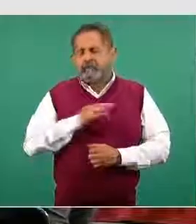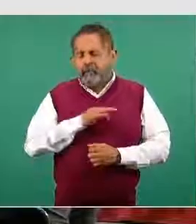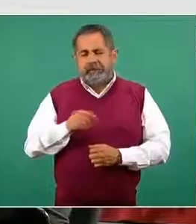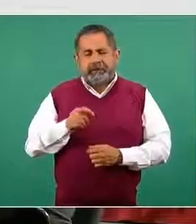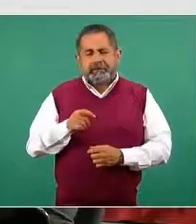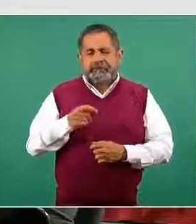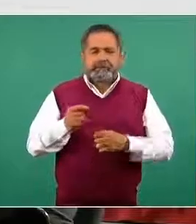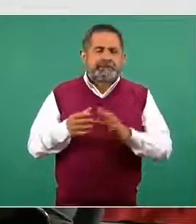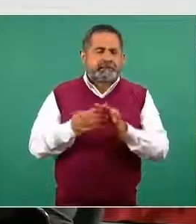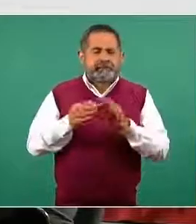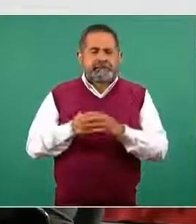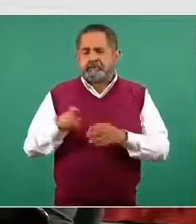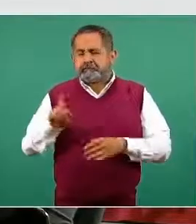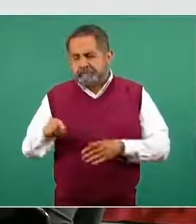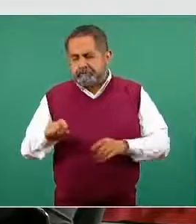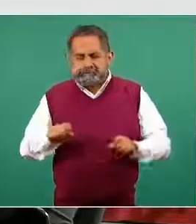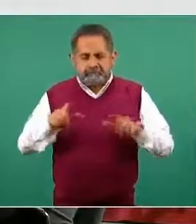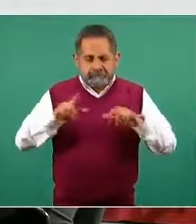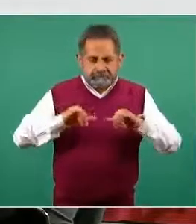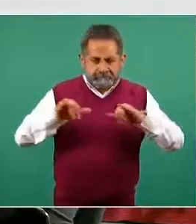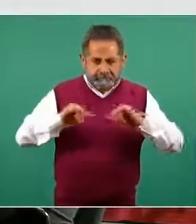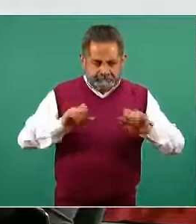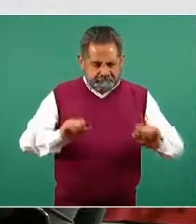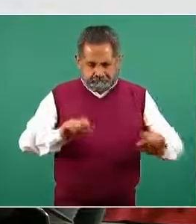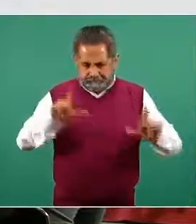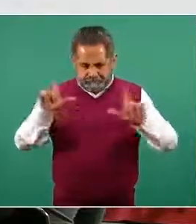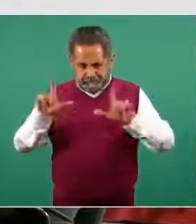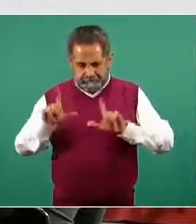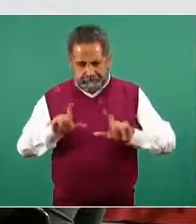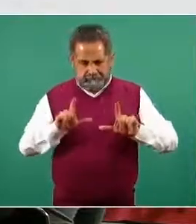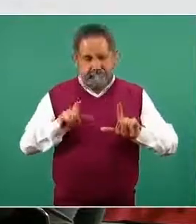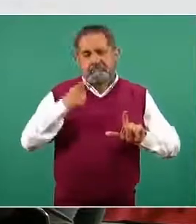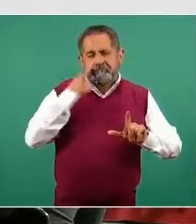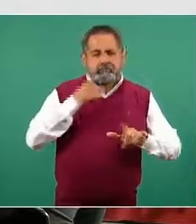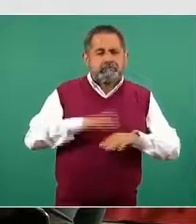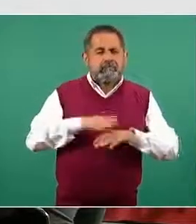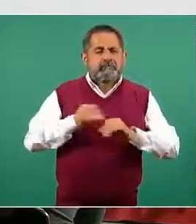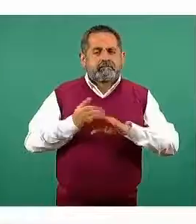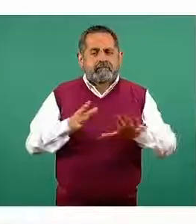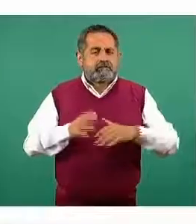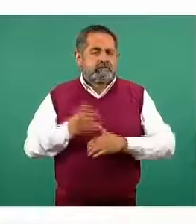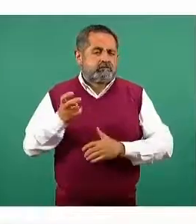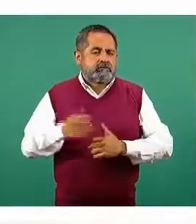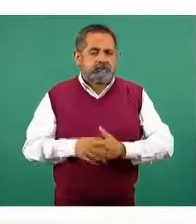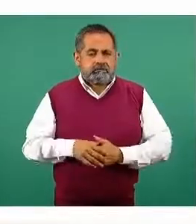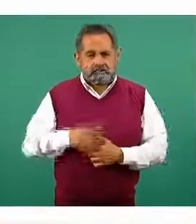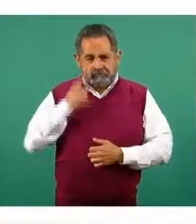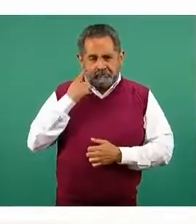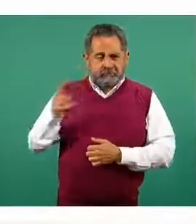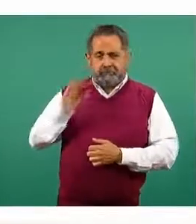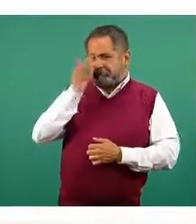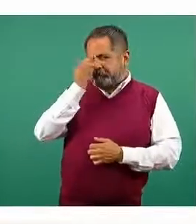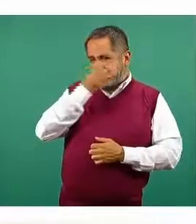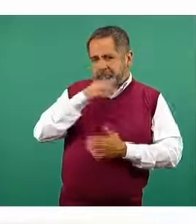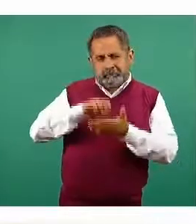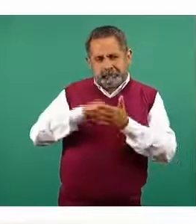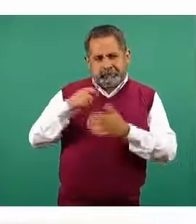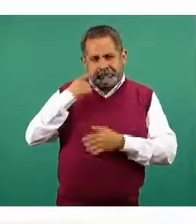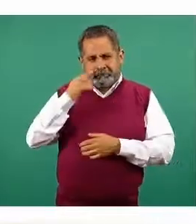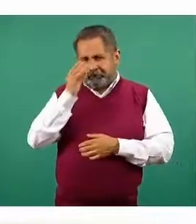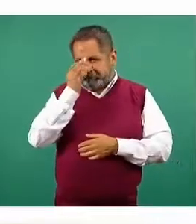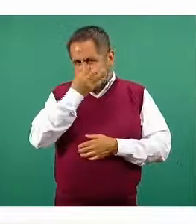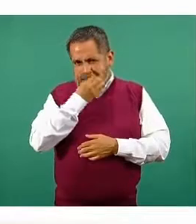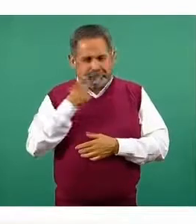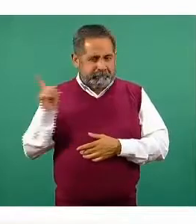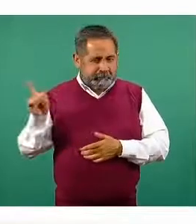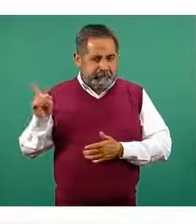dar clic para poder ver cuál es la información que saca. Por eso dije Irapuato también. El ejemplo que ponemos es